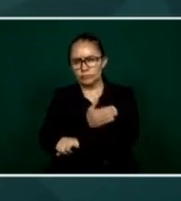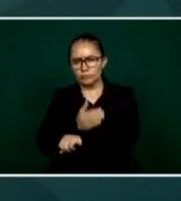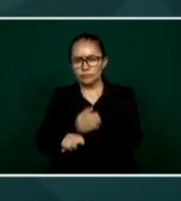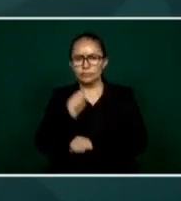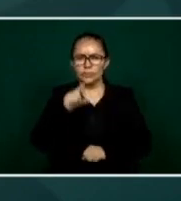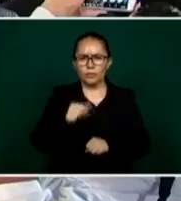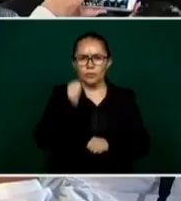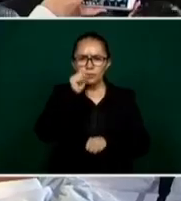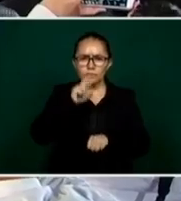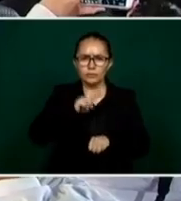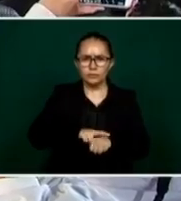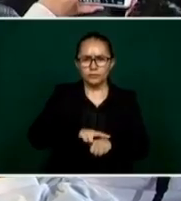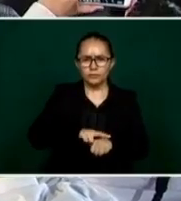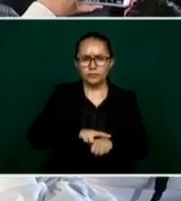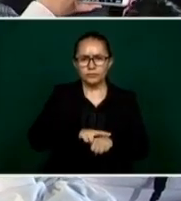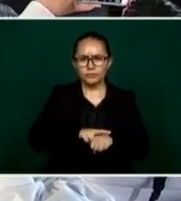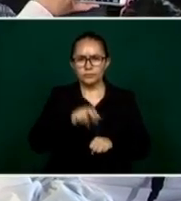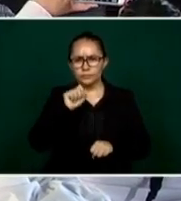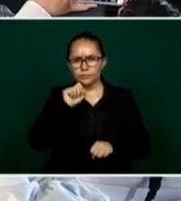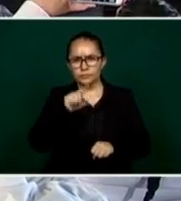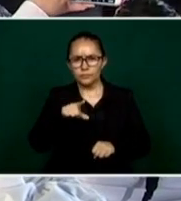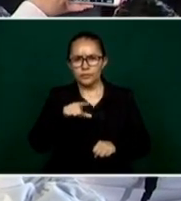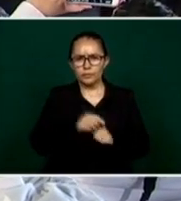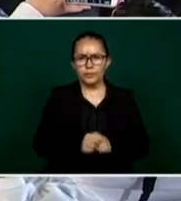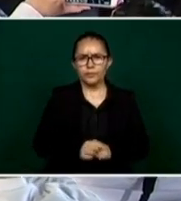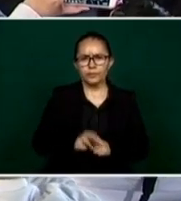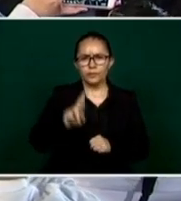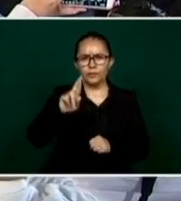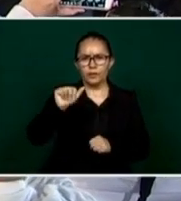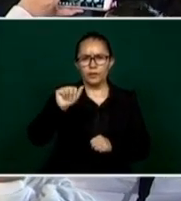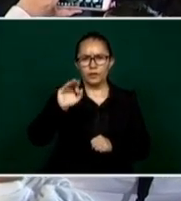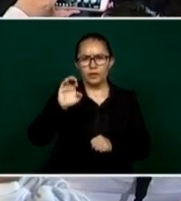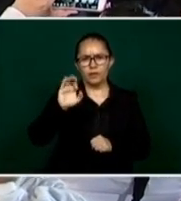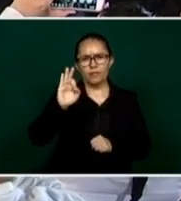el secretario de Marina, el almirante Rafael Ojeda Durán.